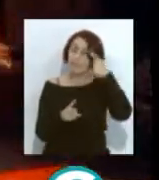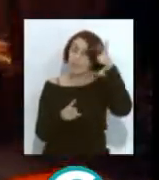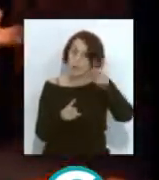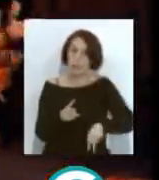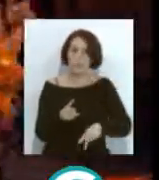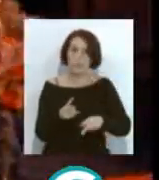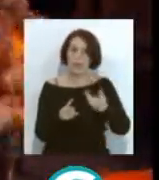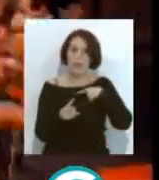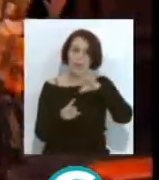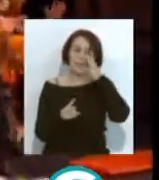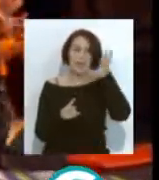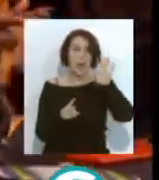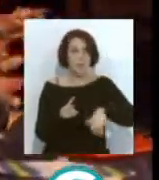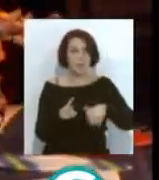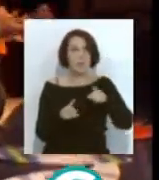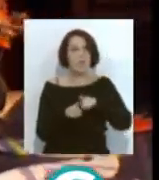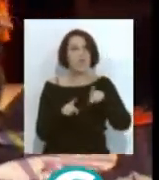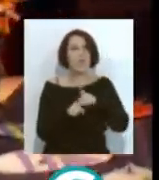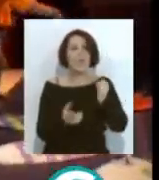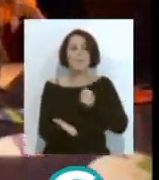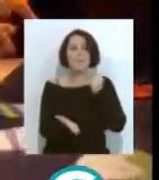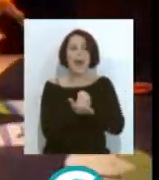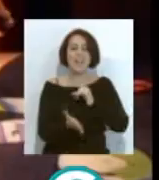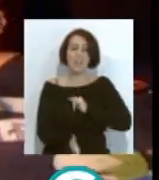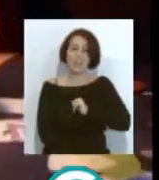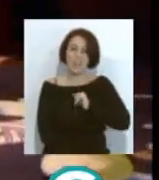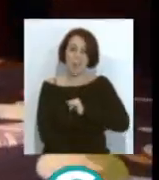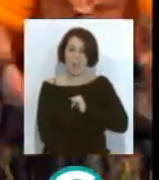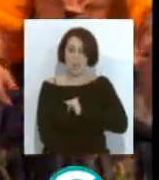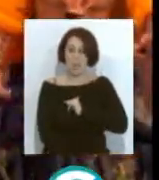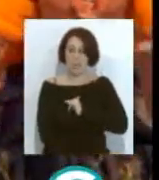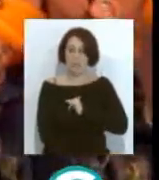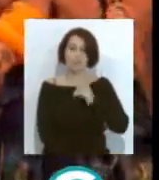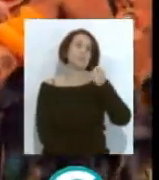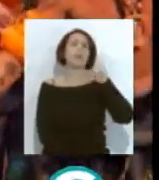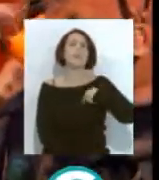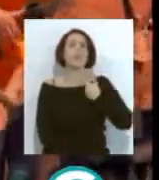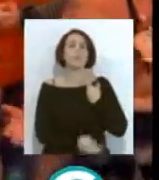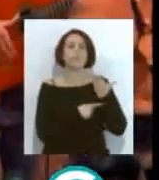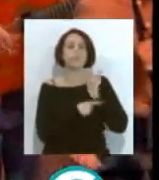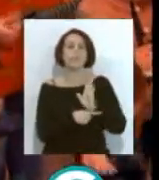reconoce al Carnaval de Cádiz como una seña de identidad y una muestra